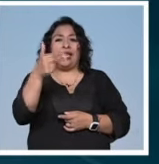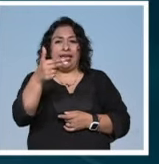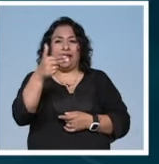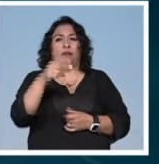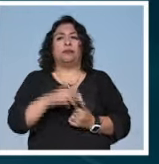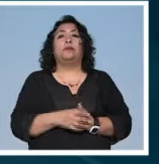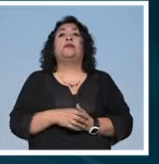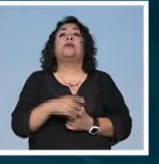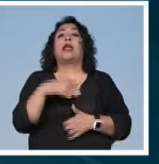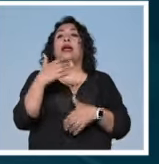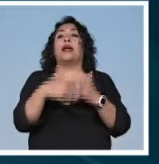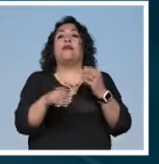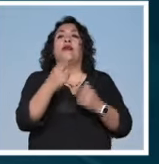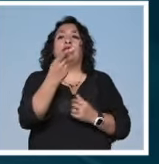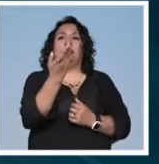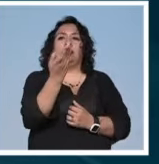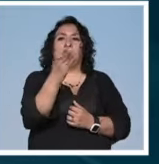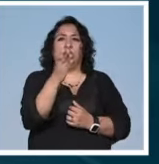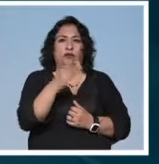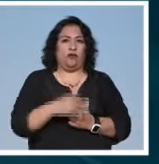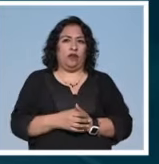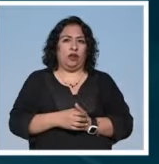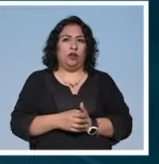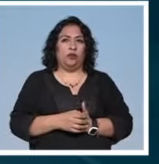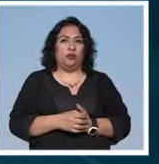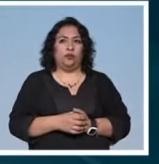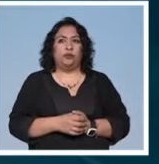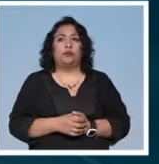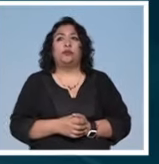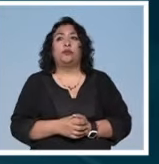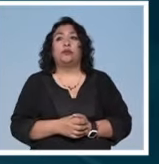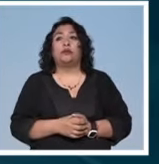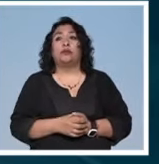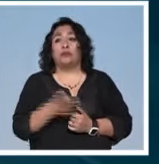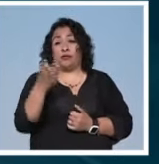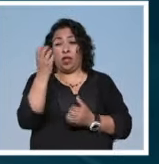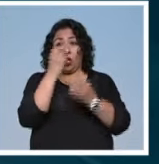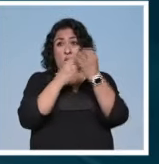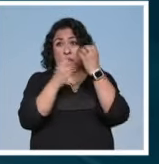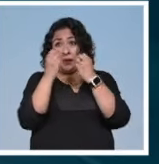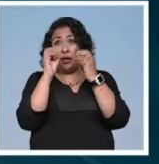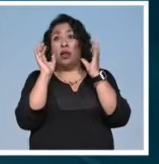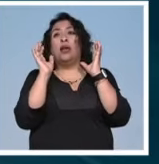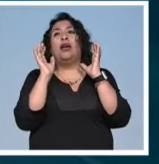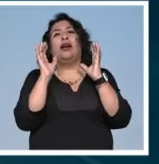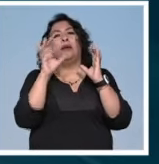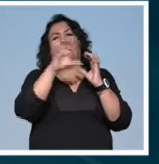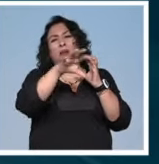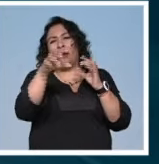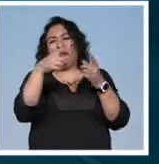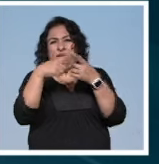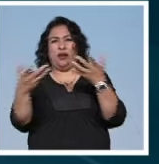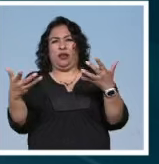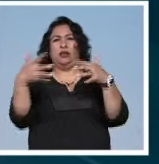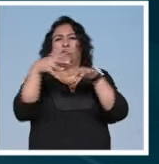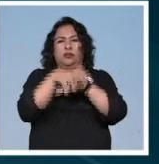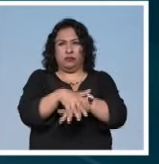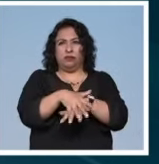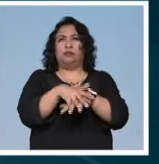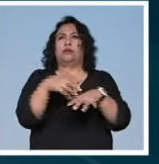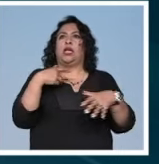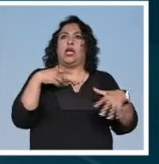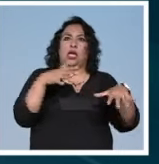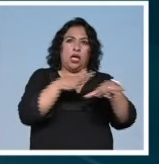Helénico, hasta el 25 de febrero. Una pieza transdisciplinaria,